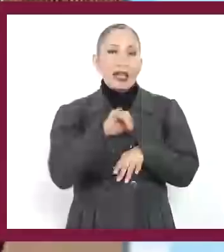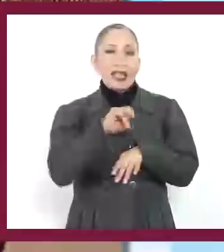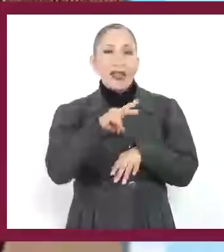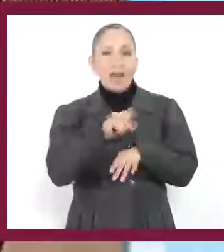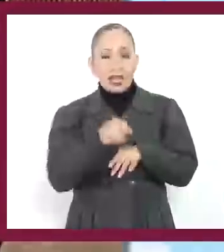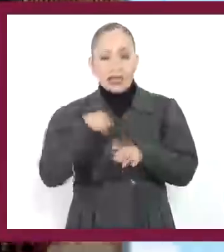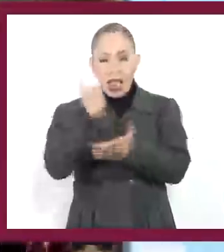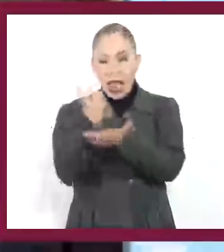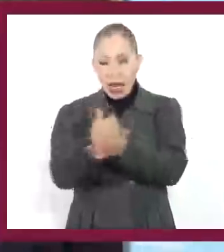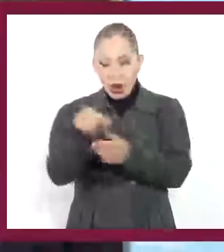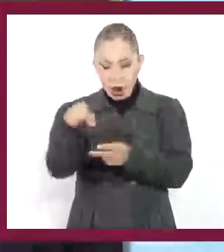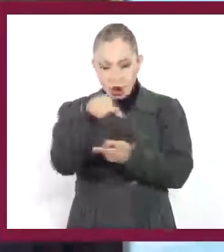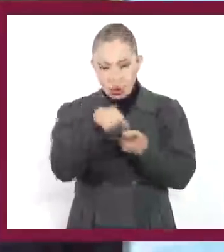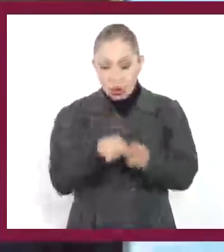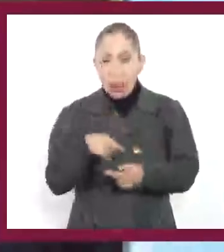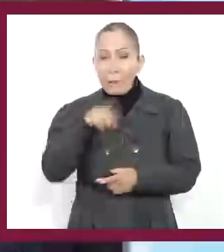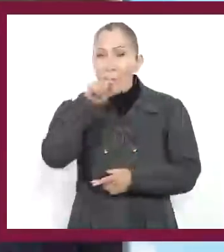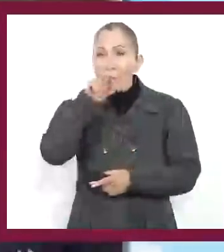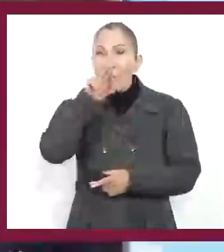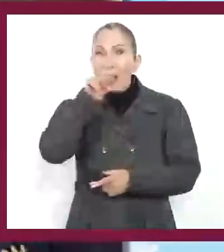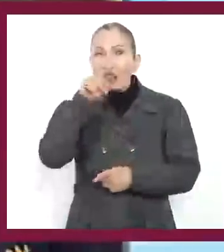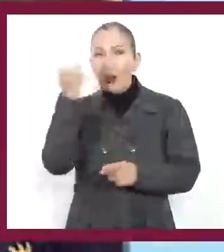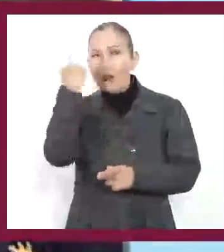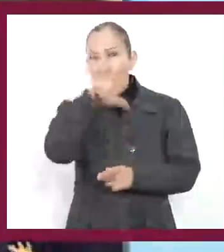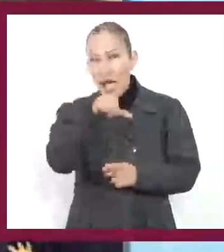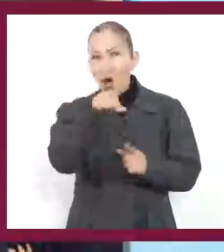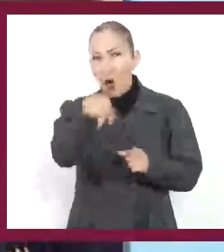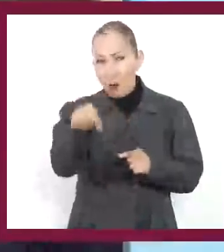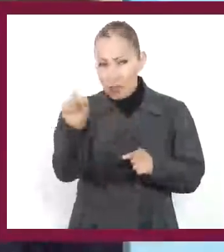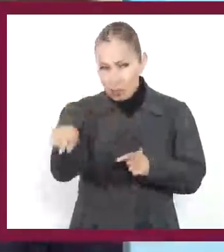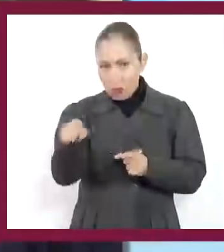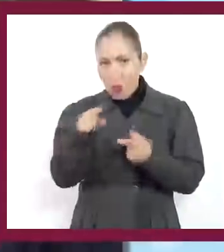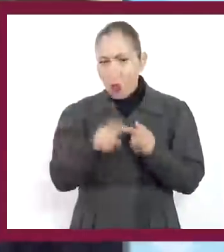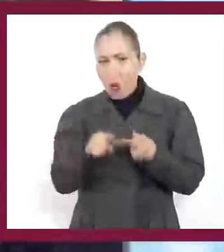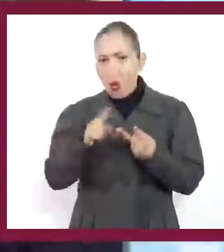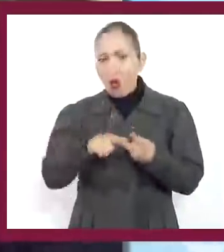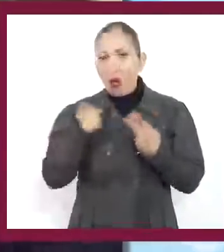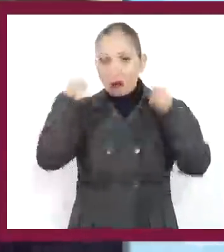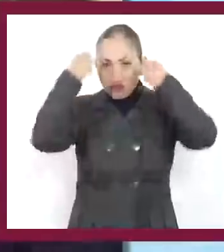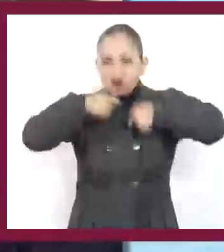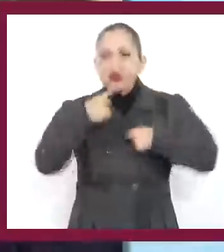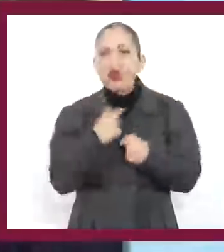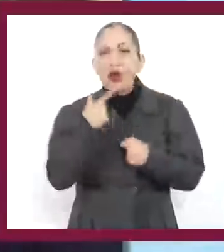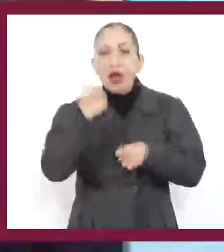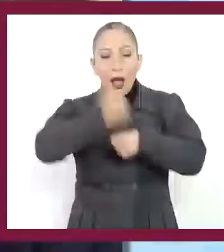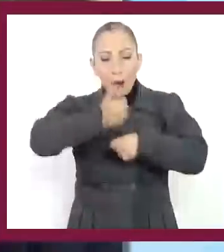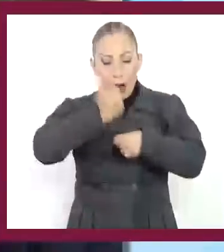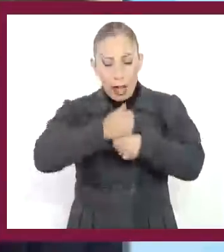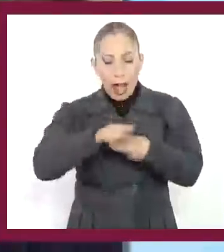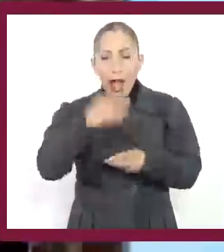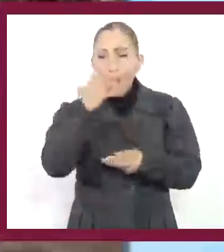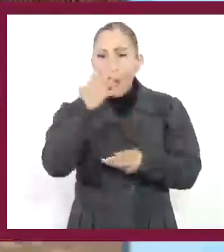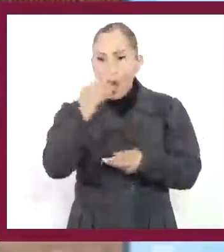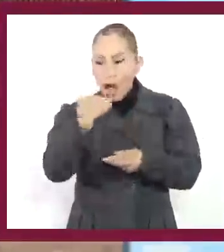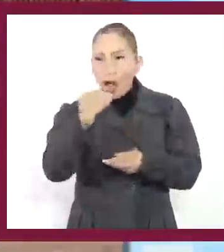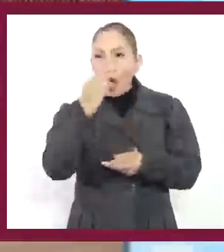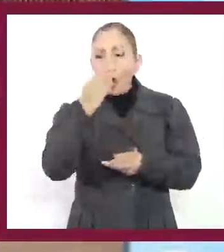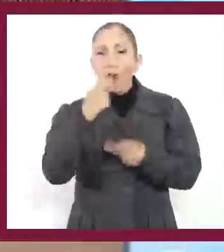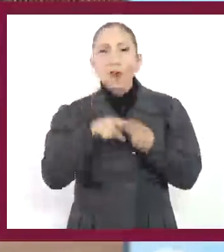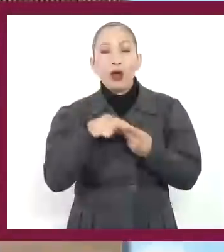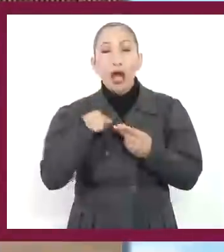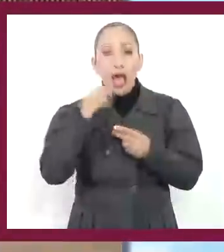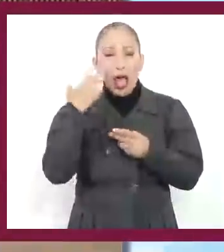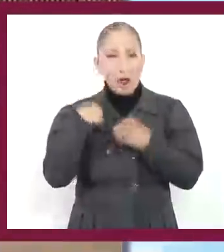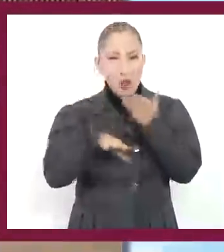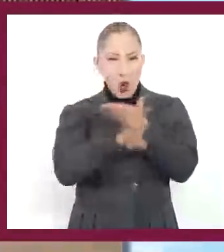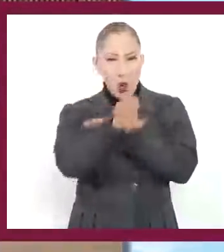los enanitos. Del Patito Feo al Patito Feo. Caperucita Roja, la abuelita, Lobo Feroz. La